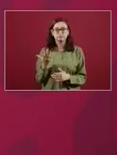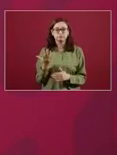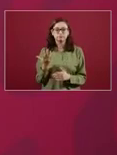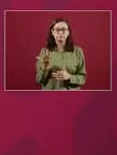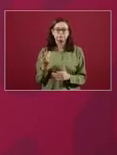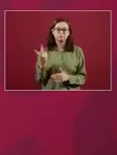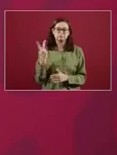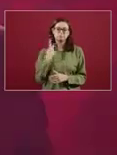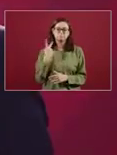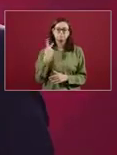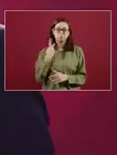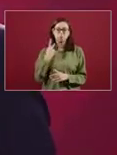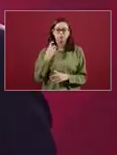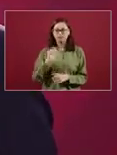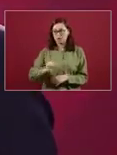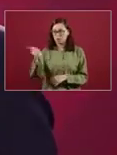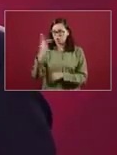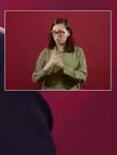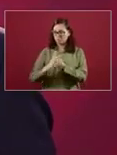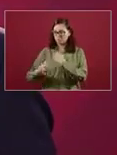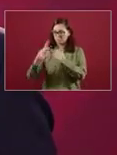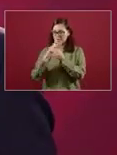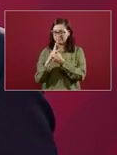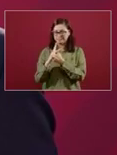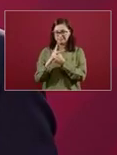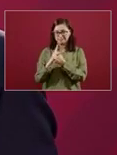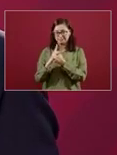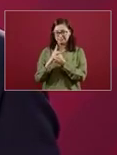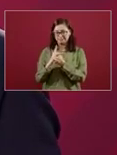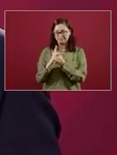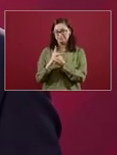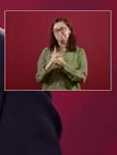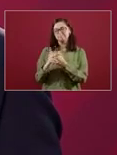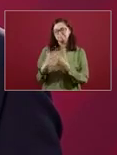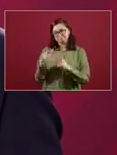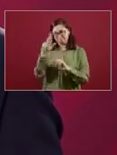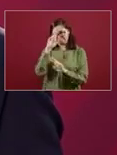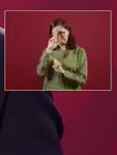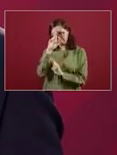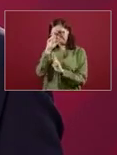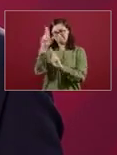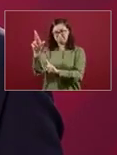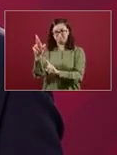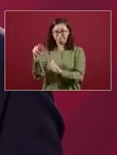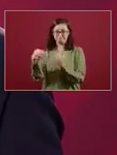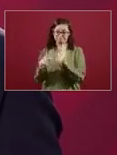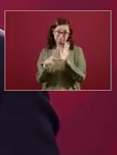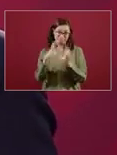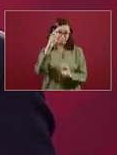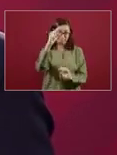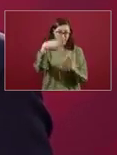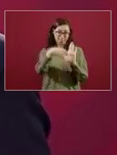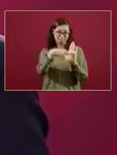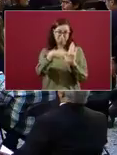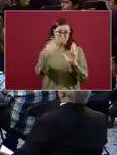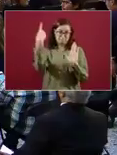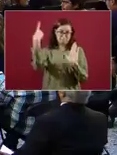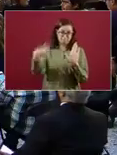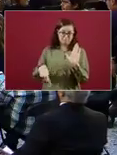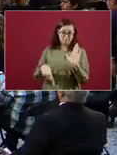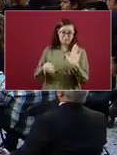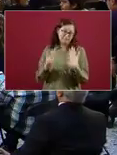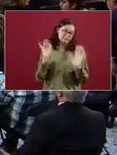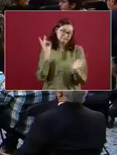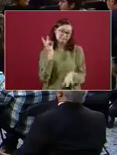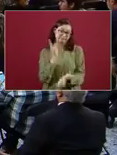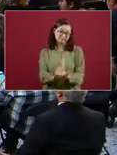la política exterior de México que señala o que establece la Constitución. Eso es